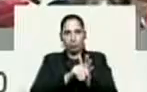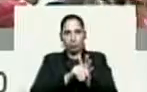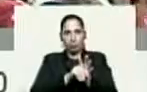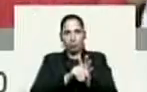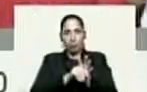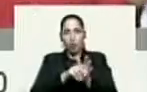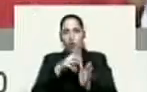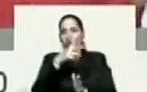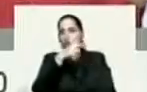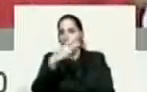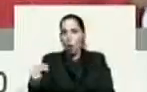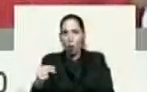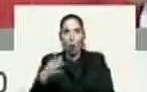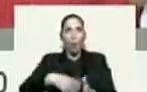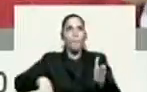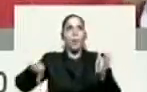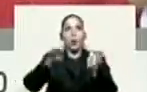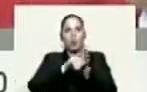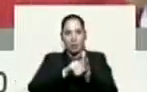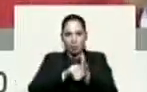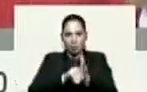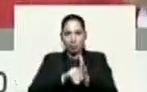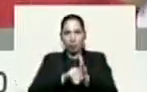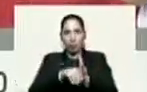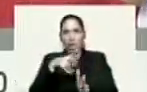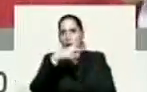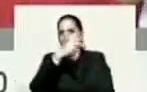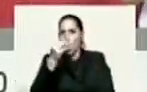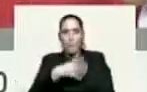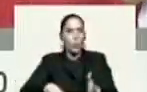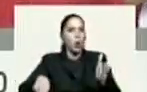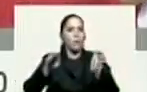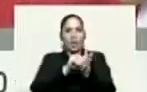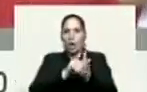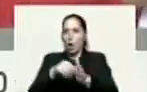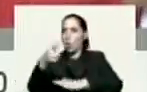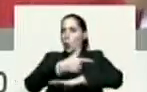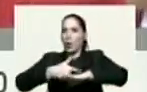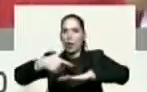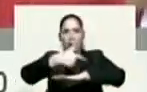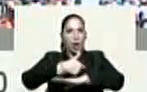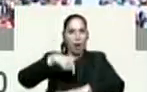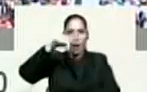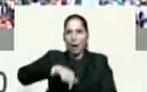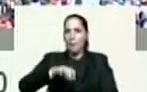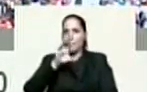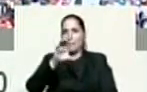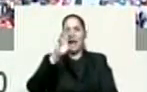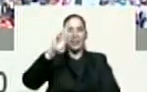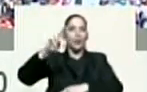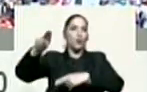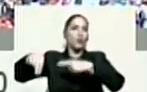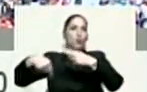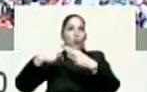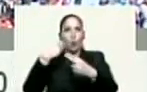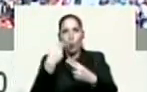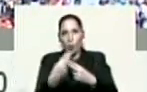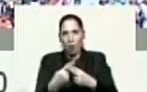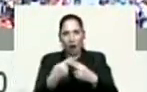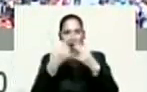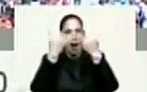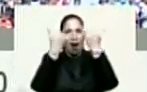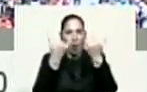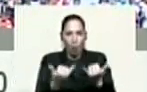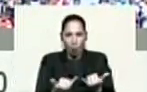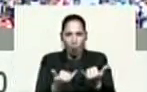No volverán, no volverán a gobernar esta patria más nunca, ahora ni